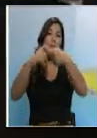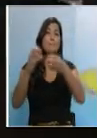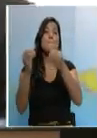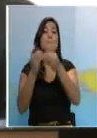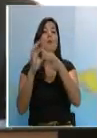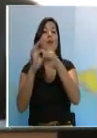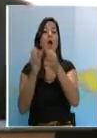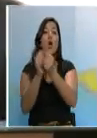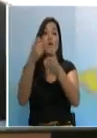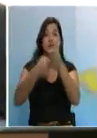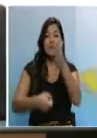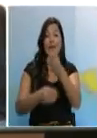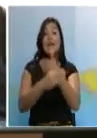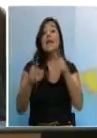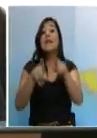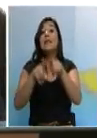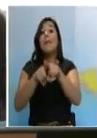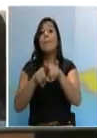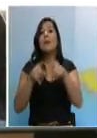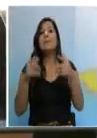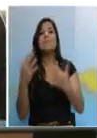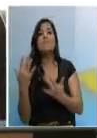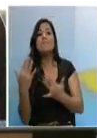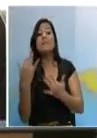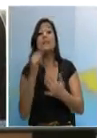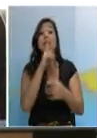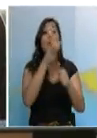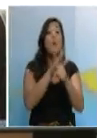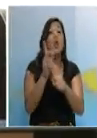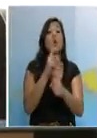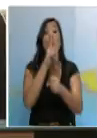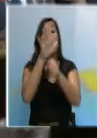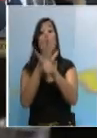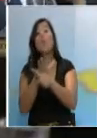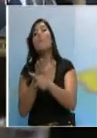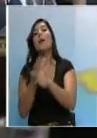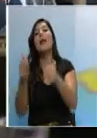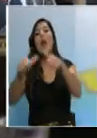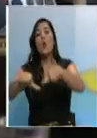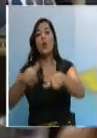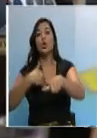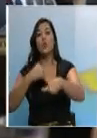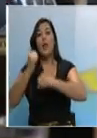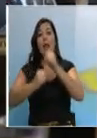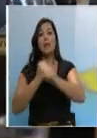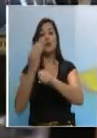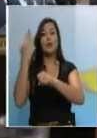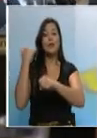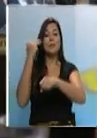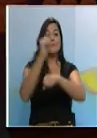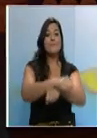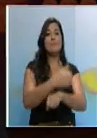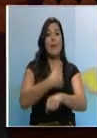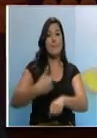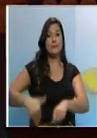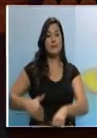la expectativa de si se cumple o no el acuerdo al que llegaron el año anterior de rotar la presidencia del Congreso.